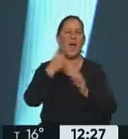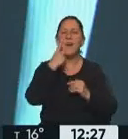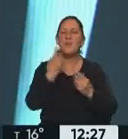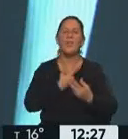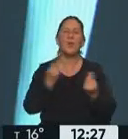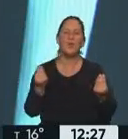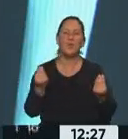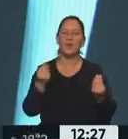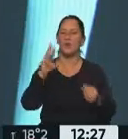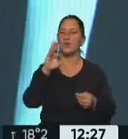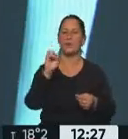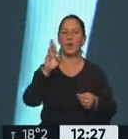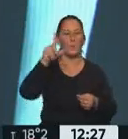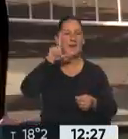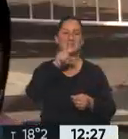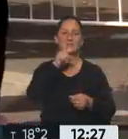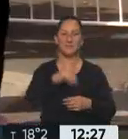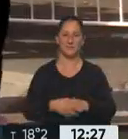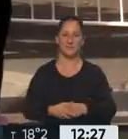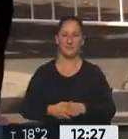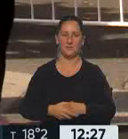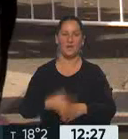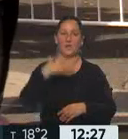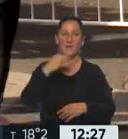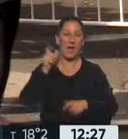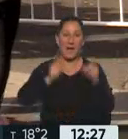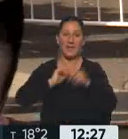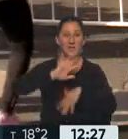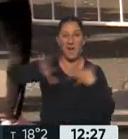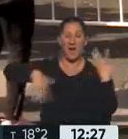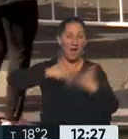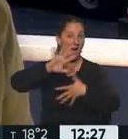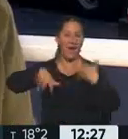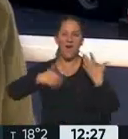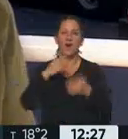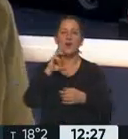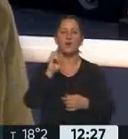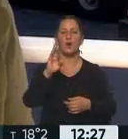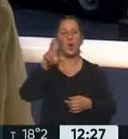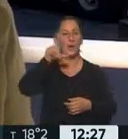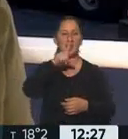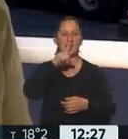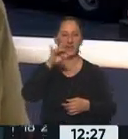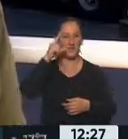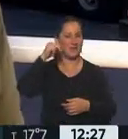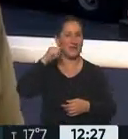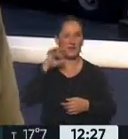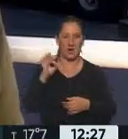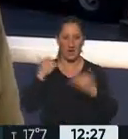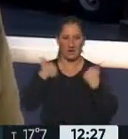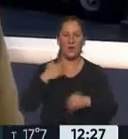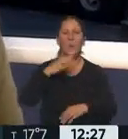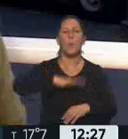está Robert De Niro. Una verdadera revolución ha causado la llegada de Robert De Niro a la Argentina. El barrio